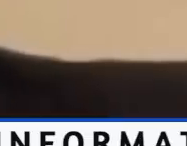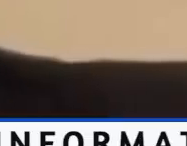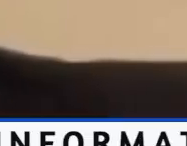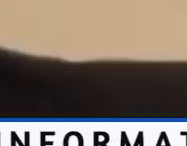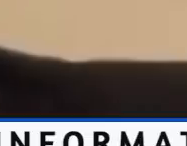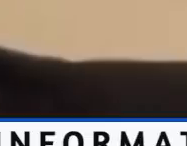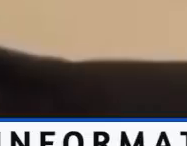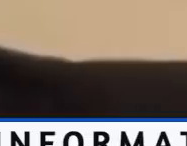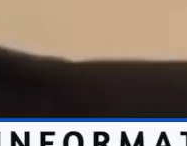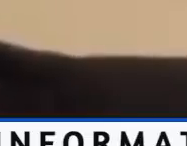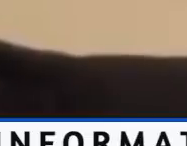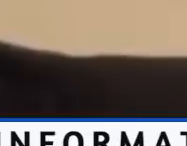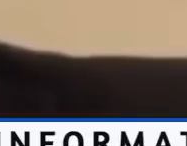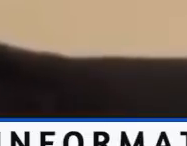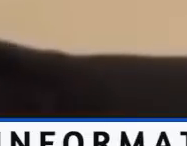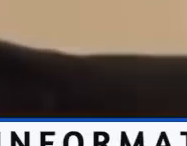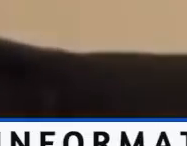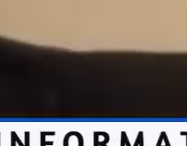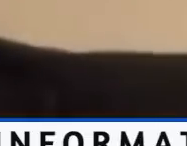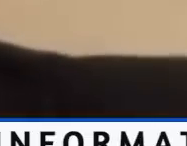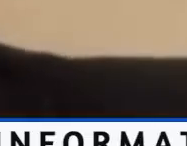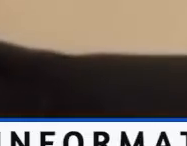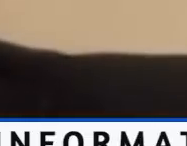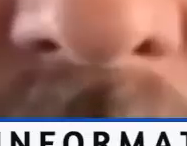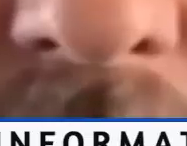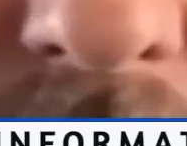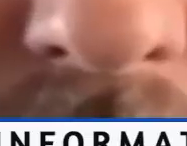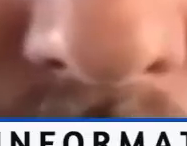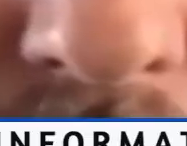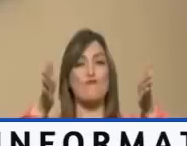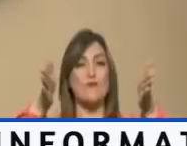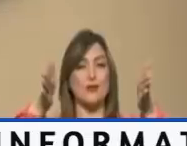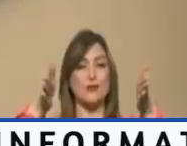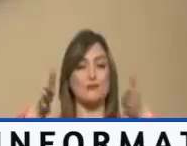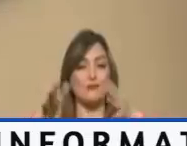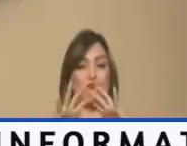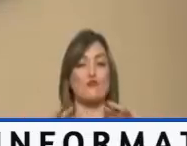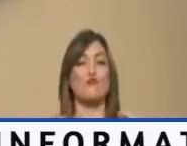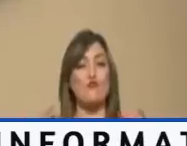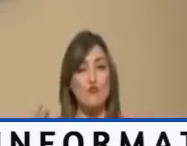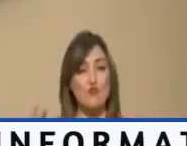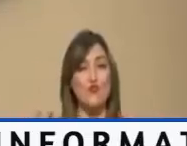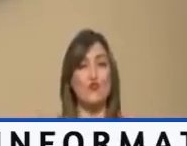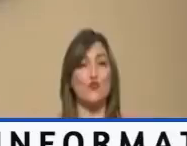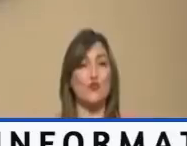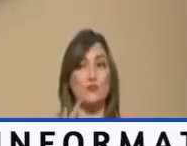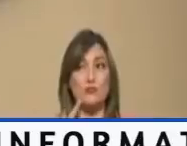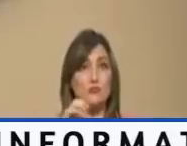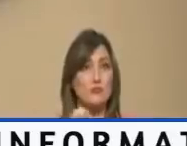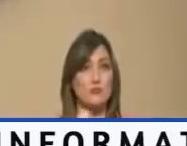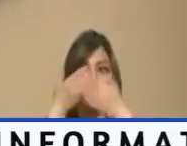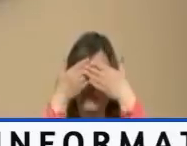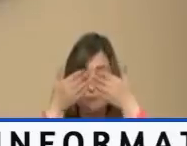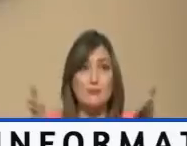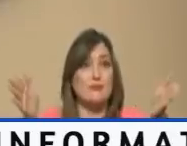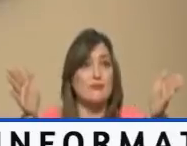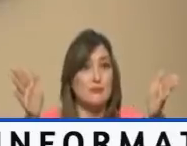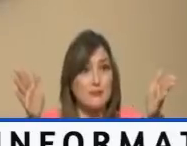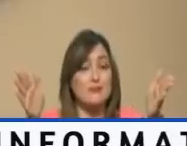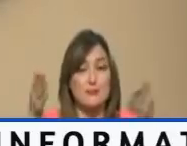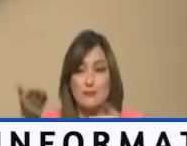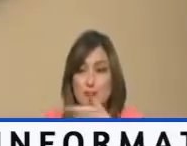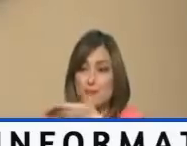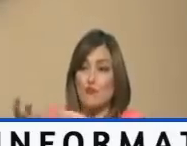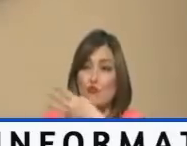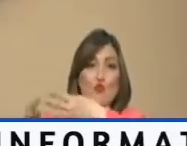crecer como se debe. Pero necesitamos el sector productivo darle la mano también a aquellas personas más vulnerables. Otro aspecto importante que señala